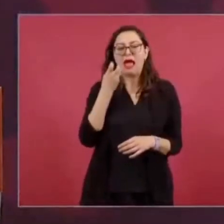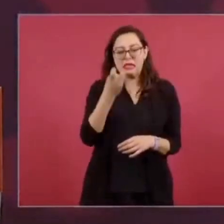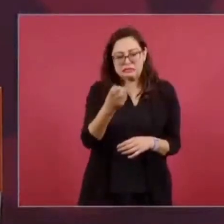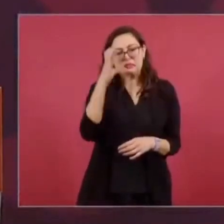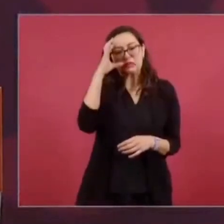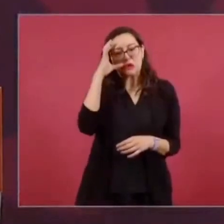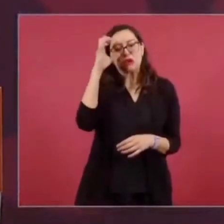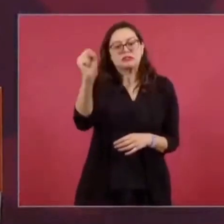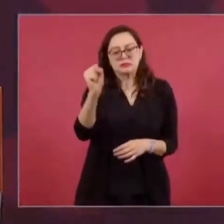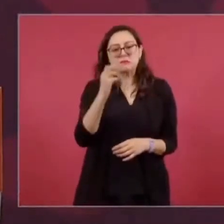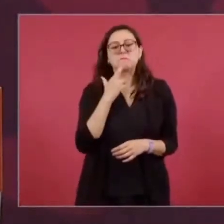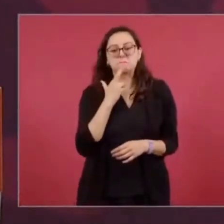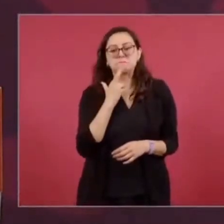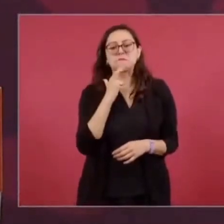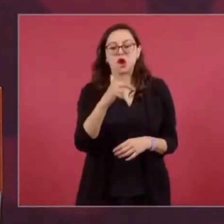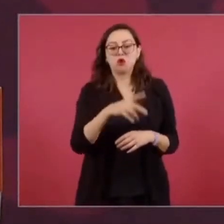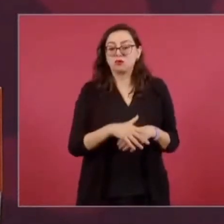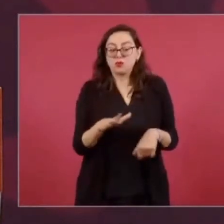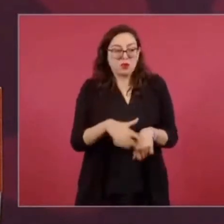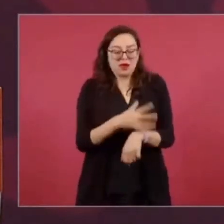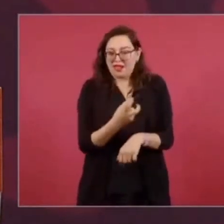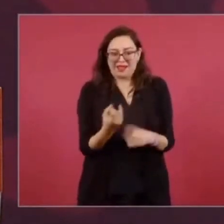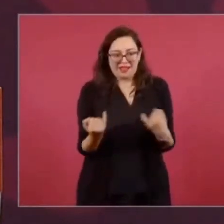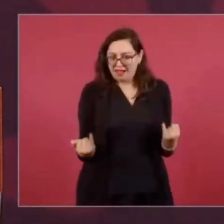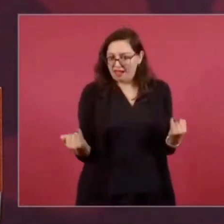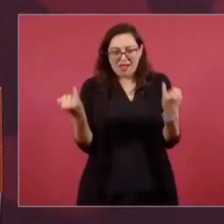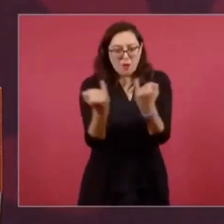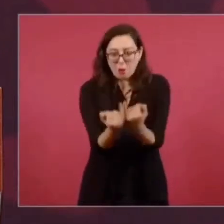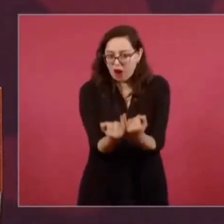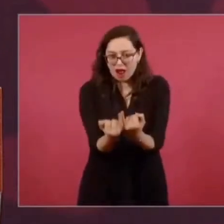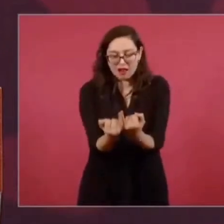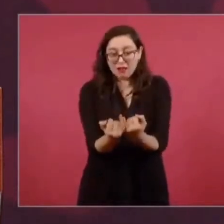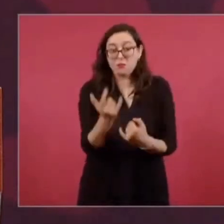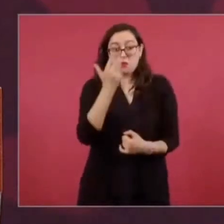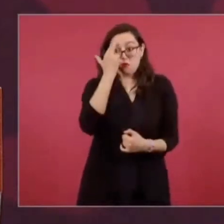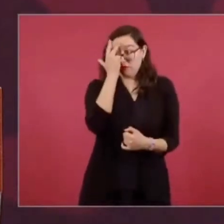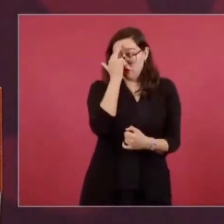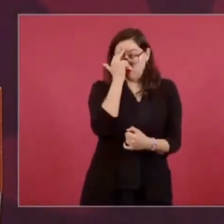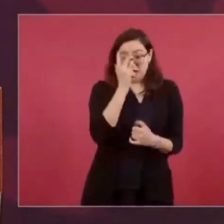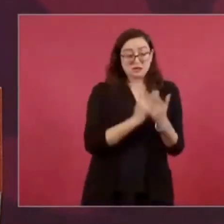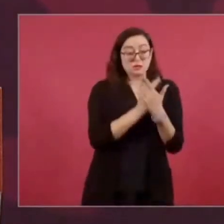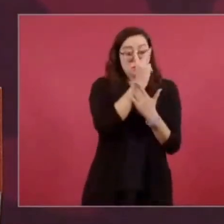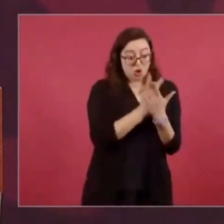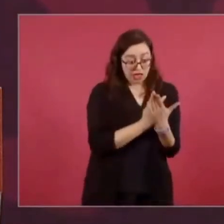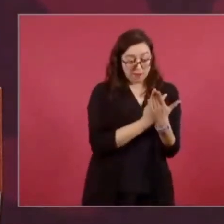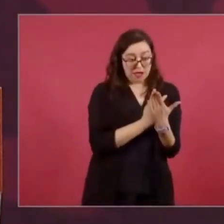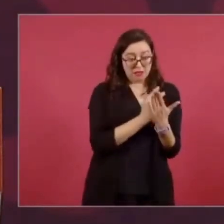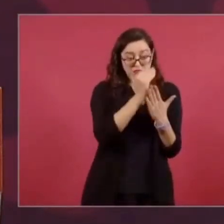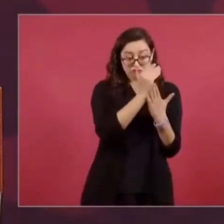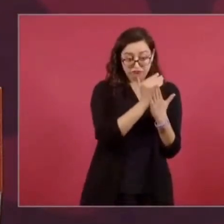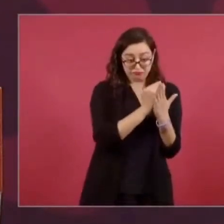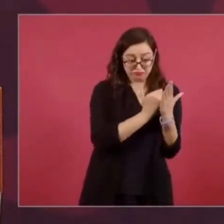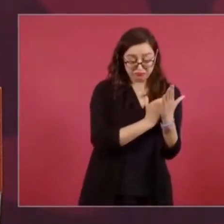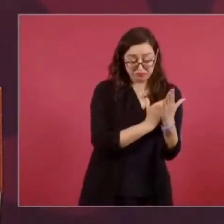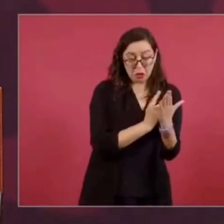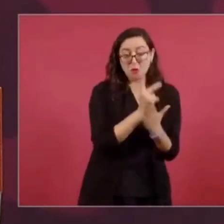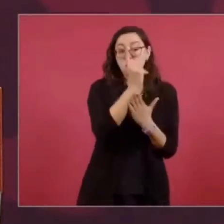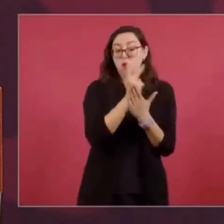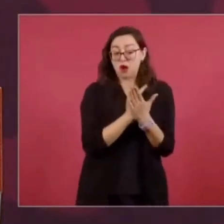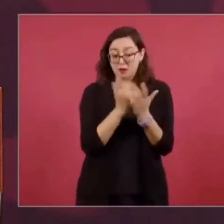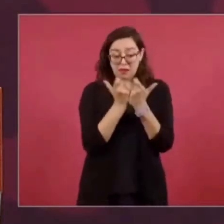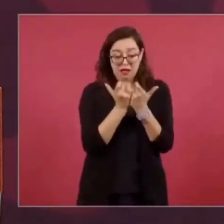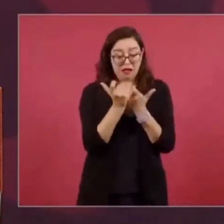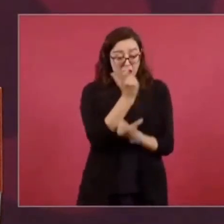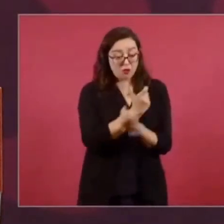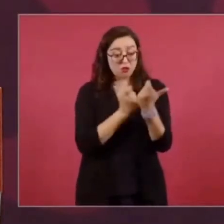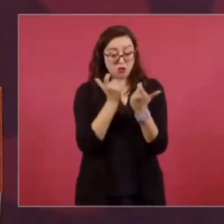No es nada nuevo, fue lo que se aplicó, la política económica que